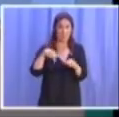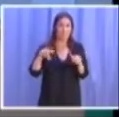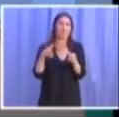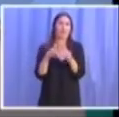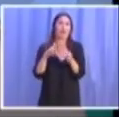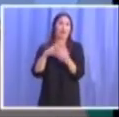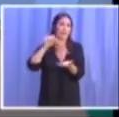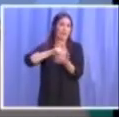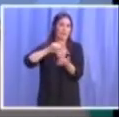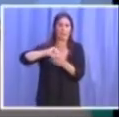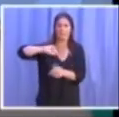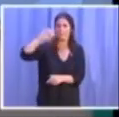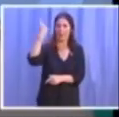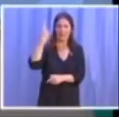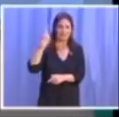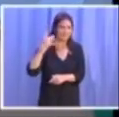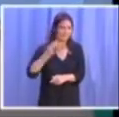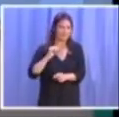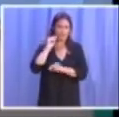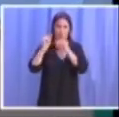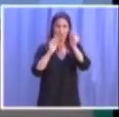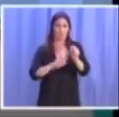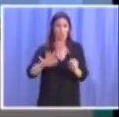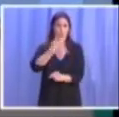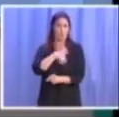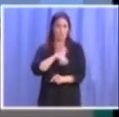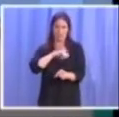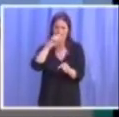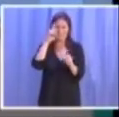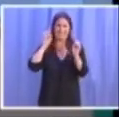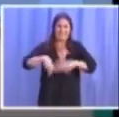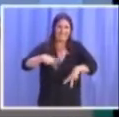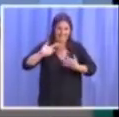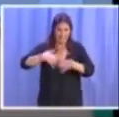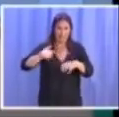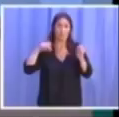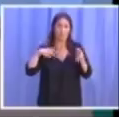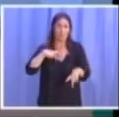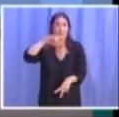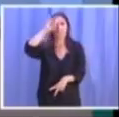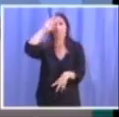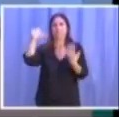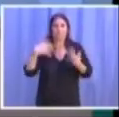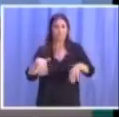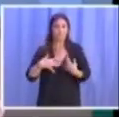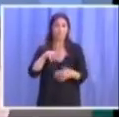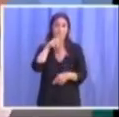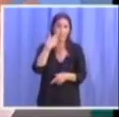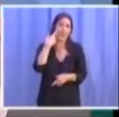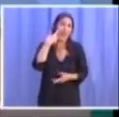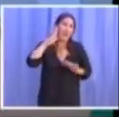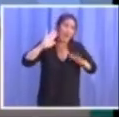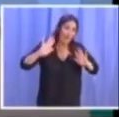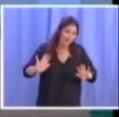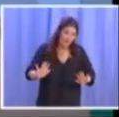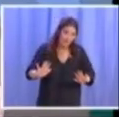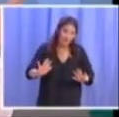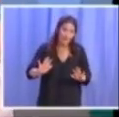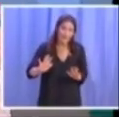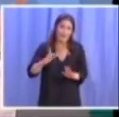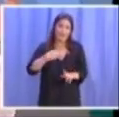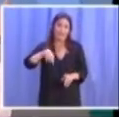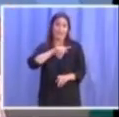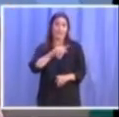Granada es una de las ciudades más contaminadas de España, sin ningún tipo de industria. Es una cosa asombrosa. Habrá que ver si